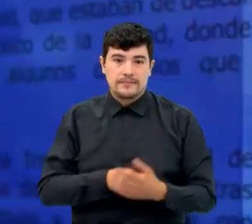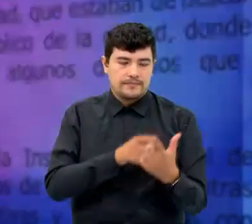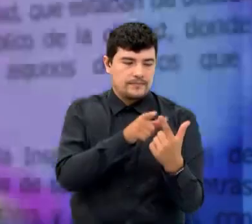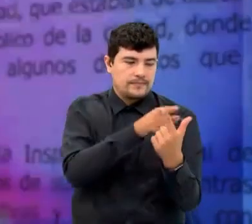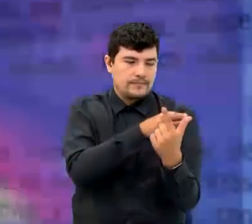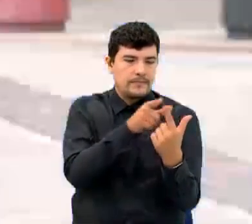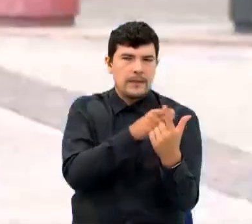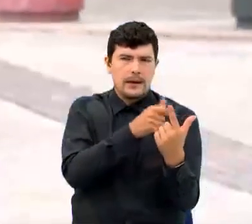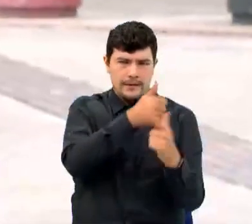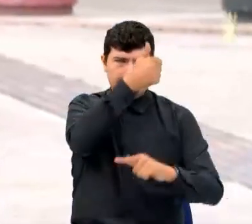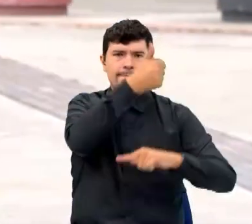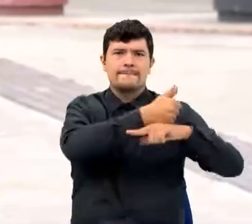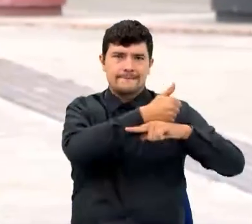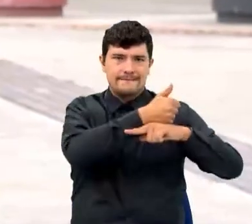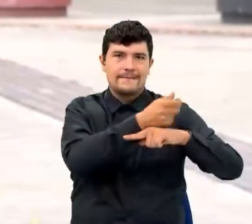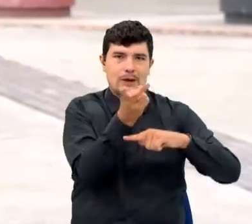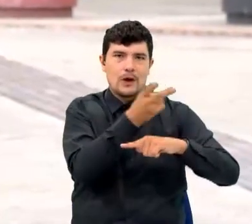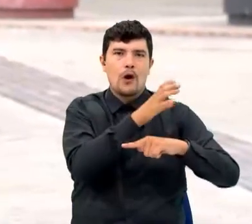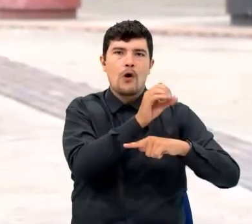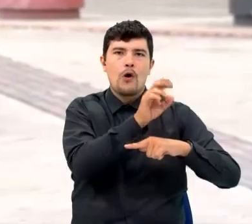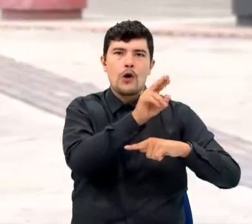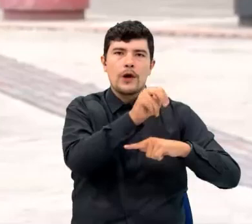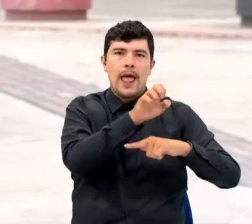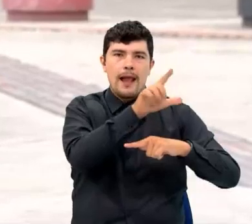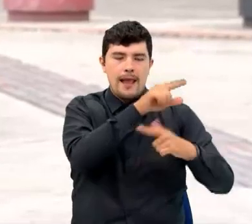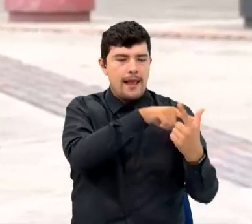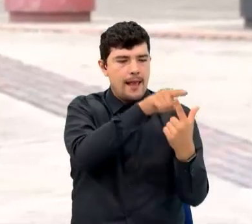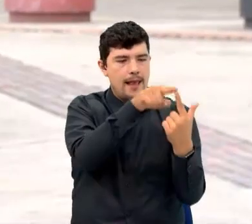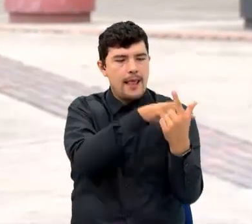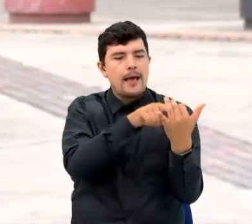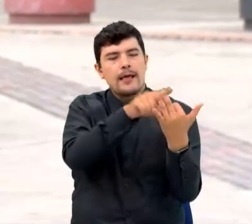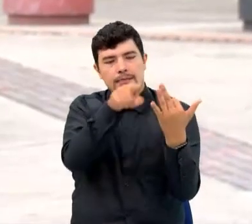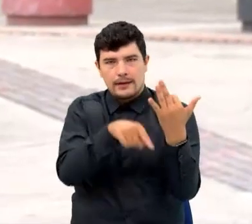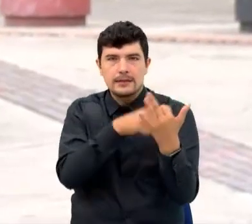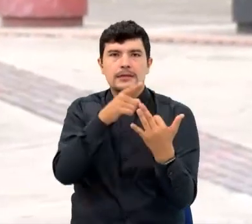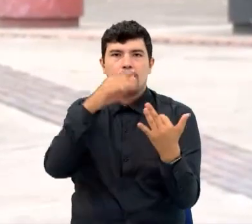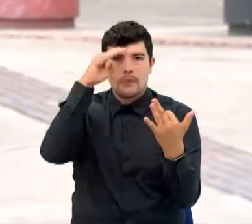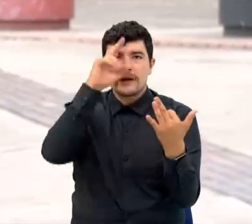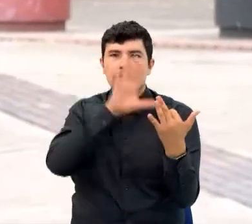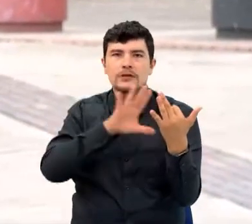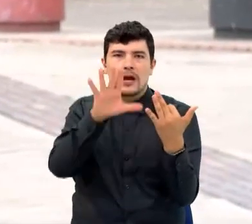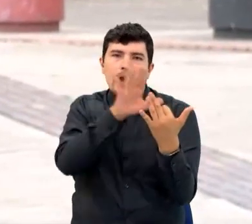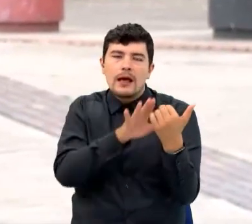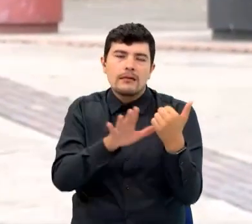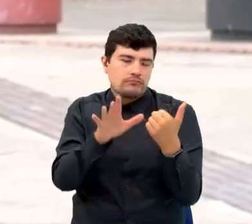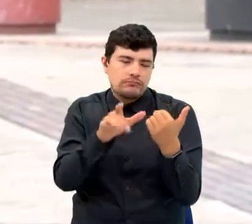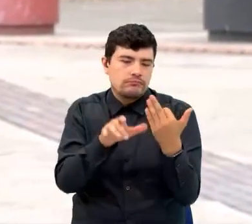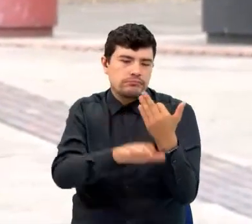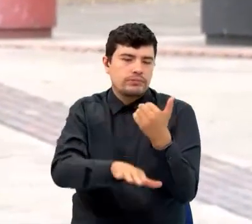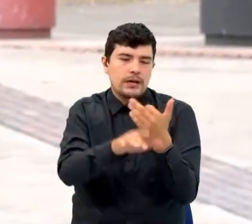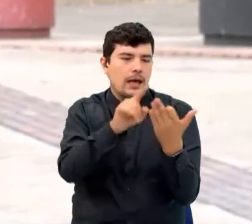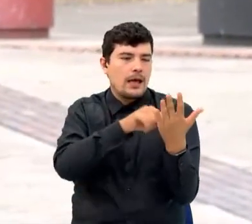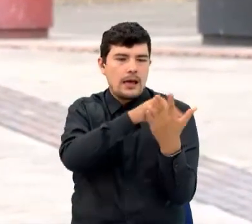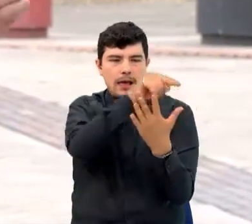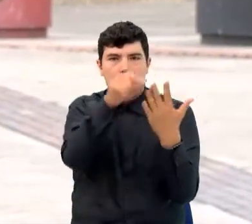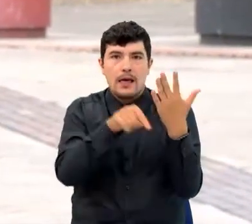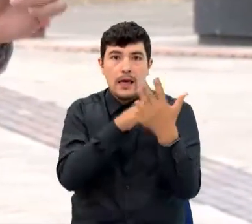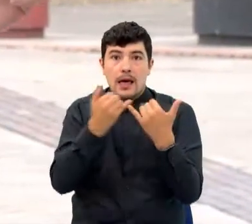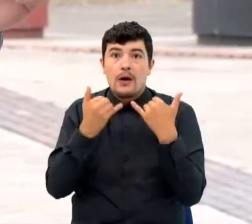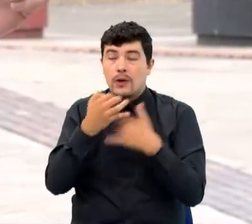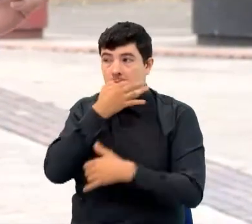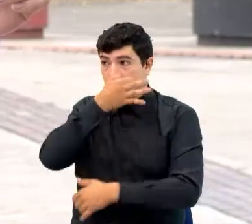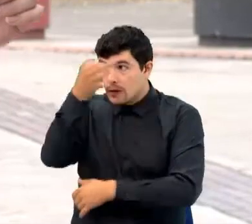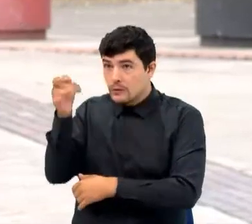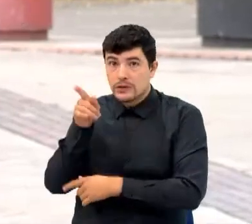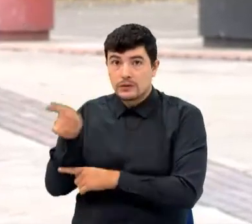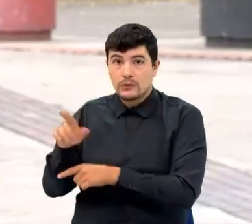funcionarios de la Policía Metropolitana de Cúcuta que están inmersos en medio de esta investigación. Hay que resaltar que la denuncia se hizo no a instancias